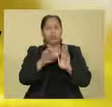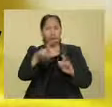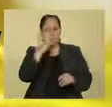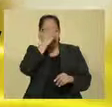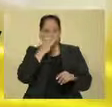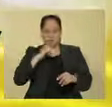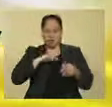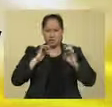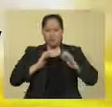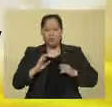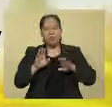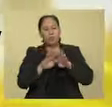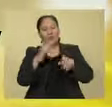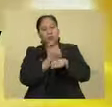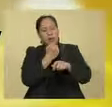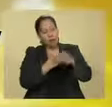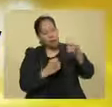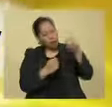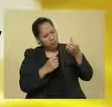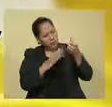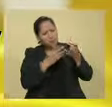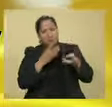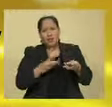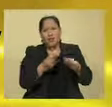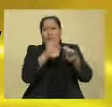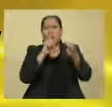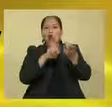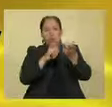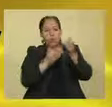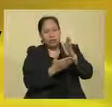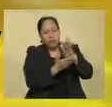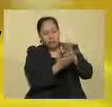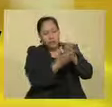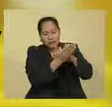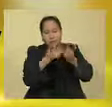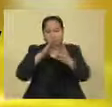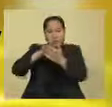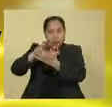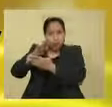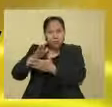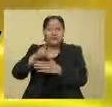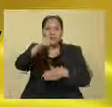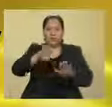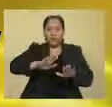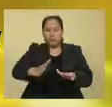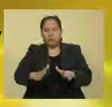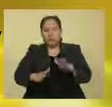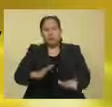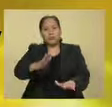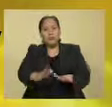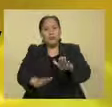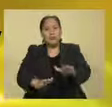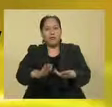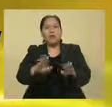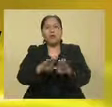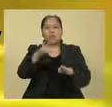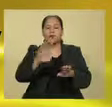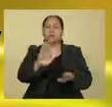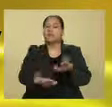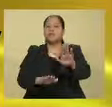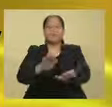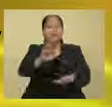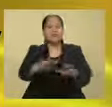ejemplo, la suela de tus zapatos están muy desgastadas de la parte externa, quiere decir que de alguna manera tu rodamiento y tu forma